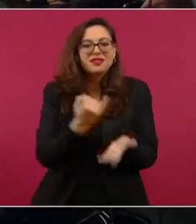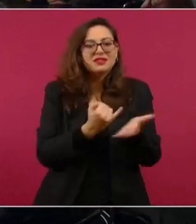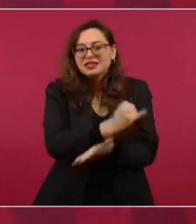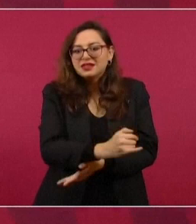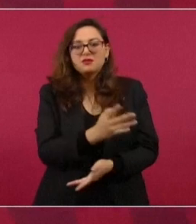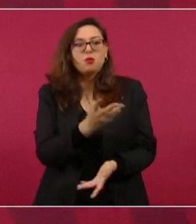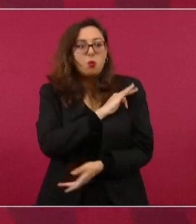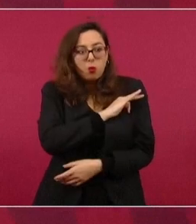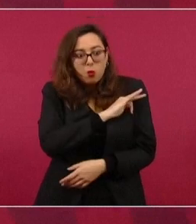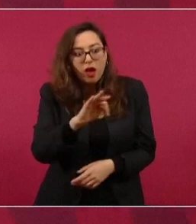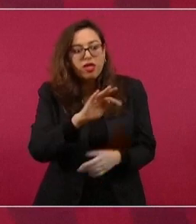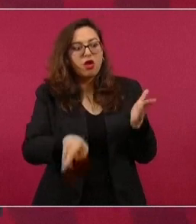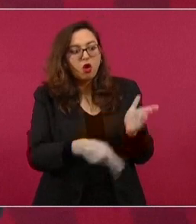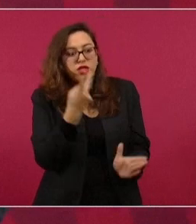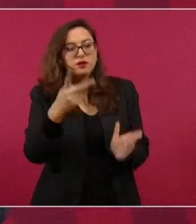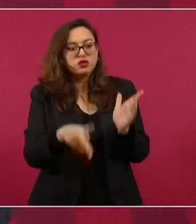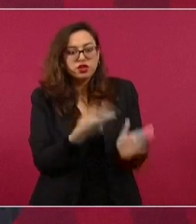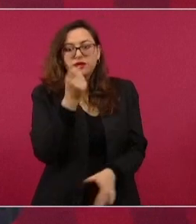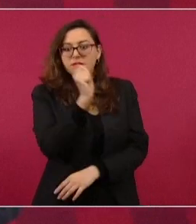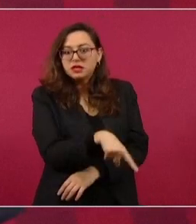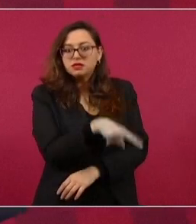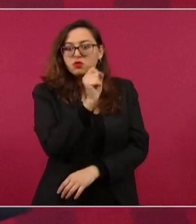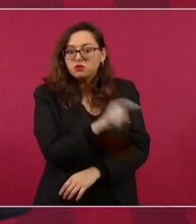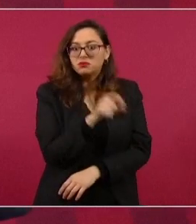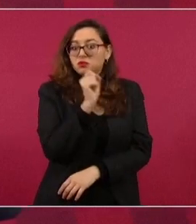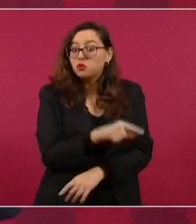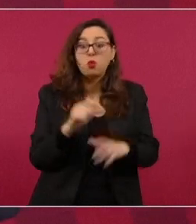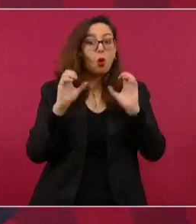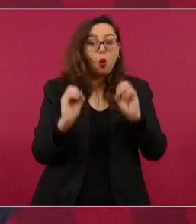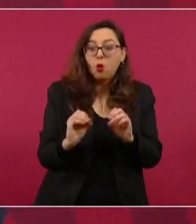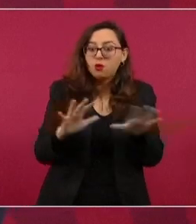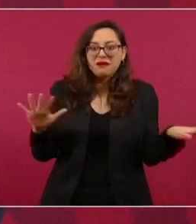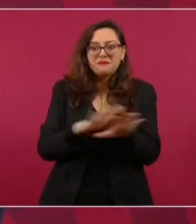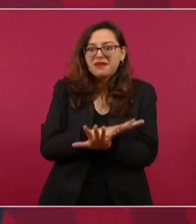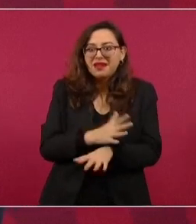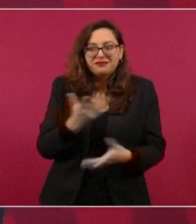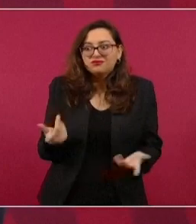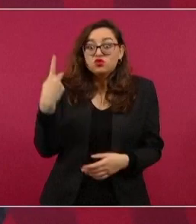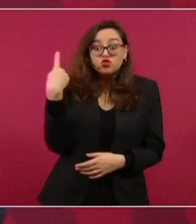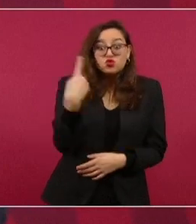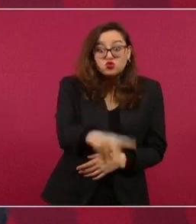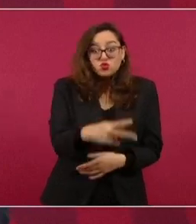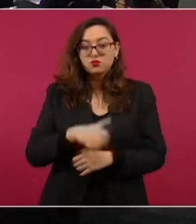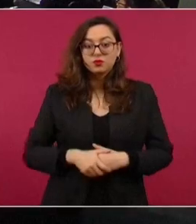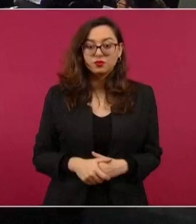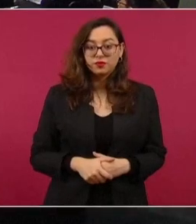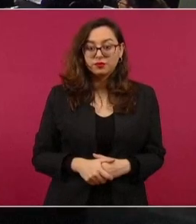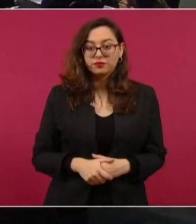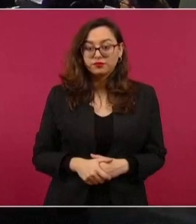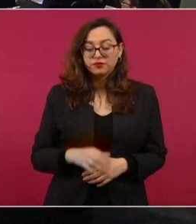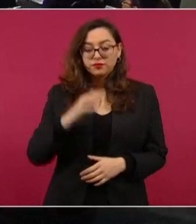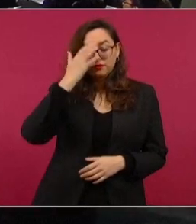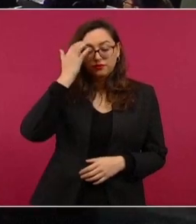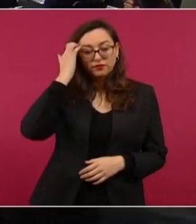podría deberse a que se encuentra en tratamiento médico o asistiendo audiencias judiciales el canciller mexicano